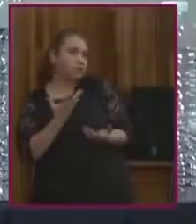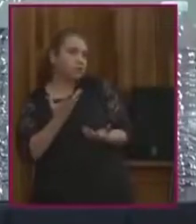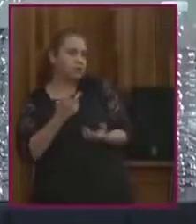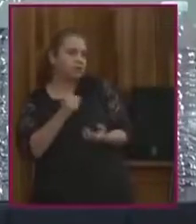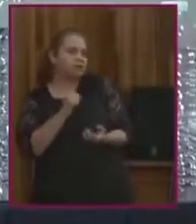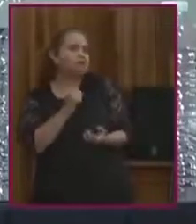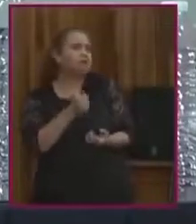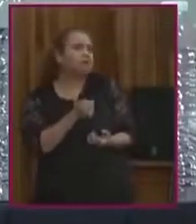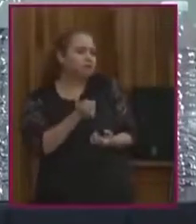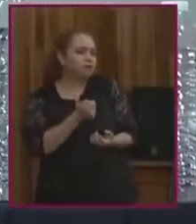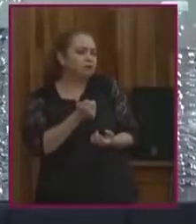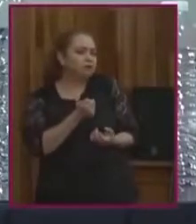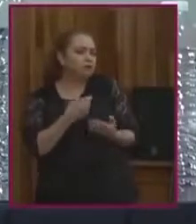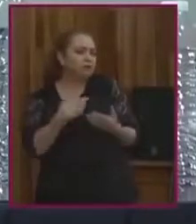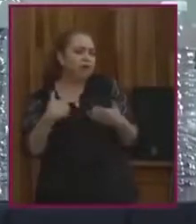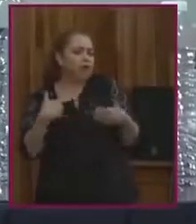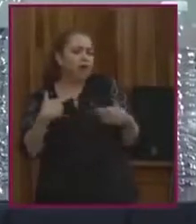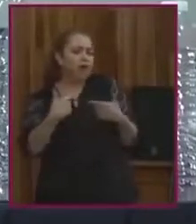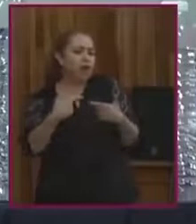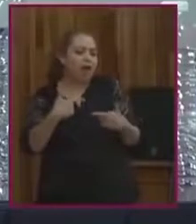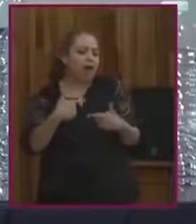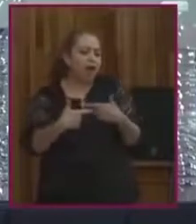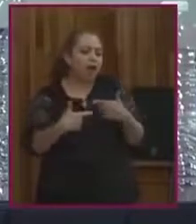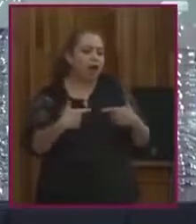una generación menor de 3 años.